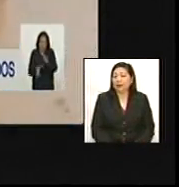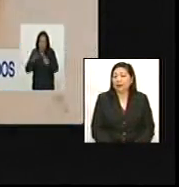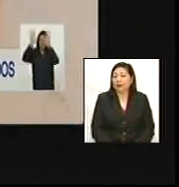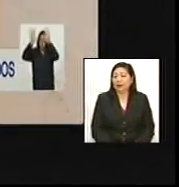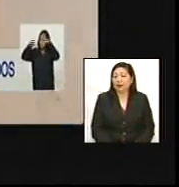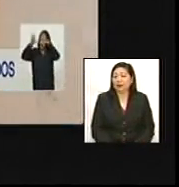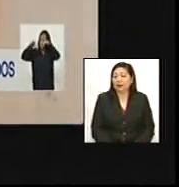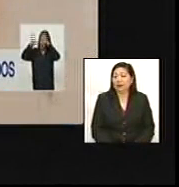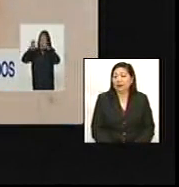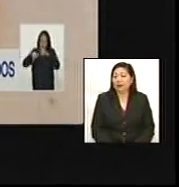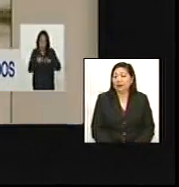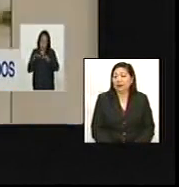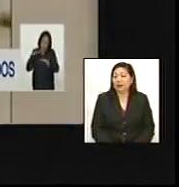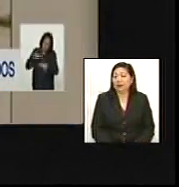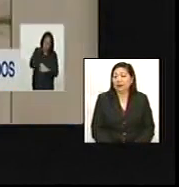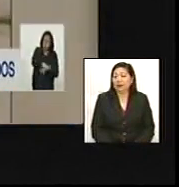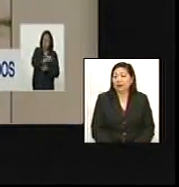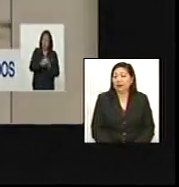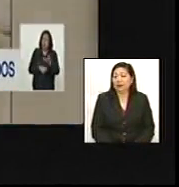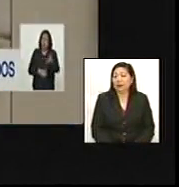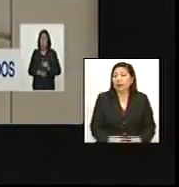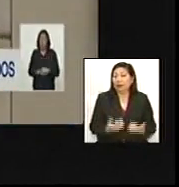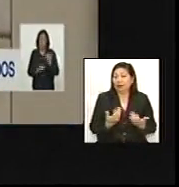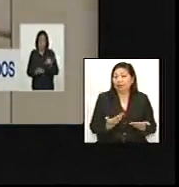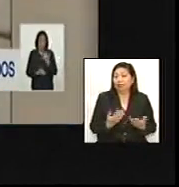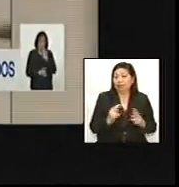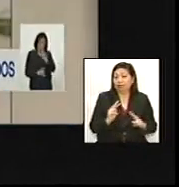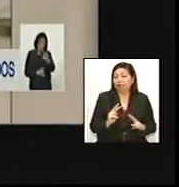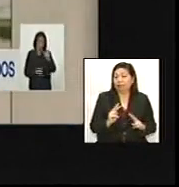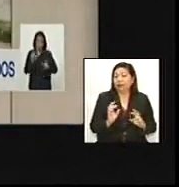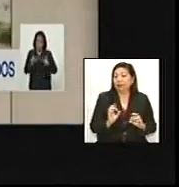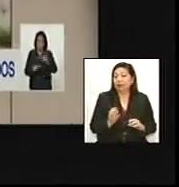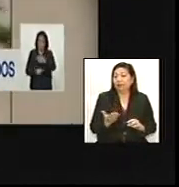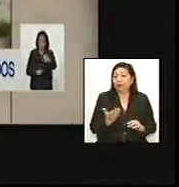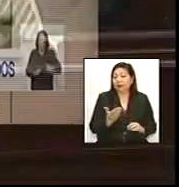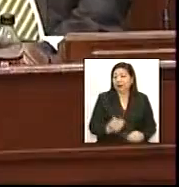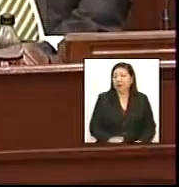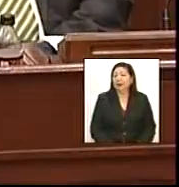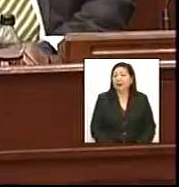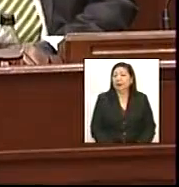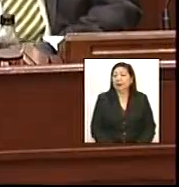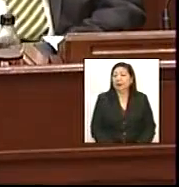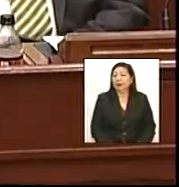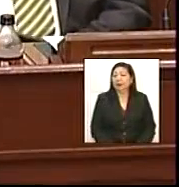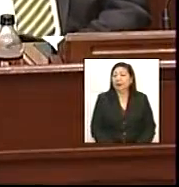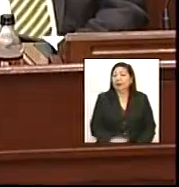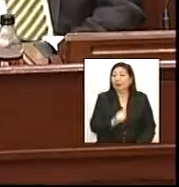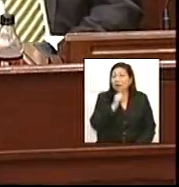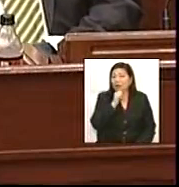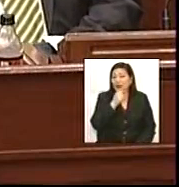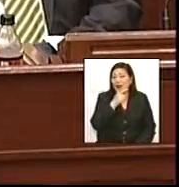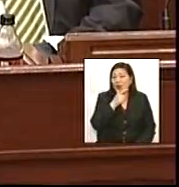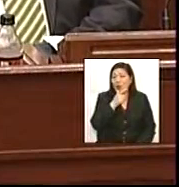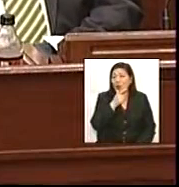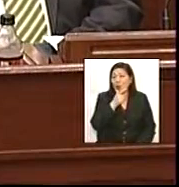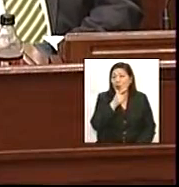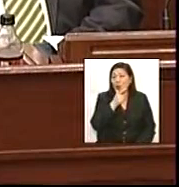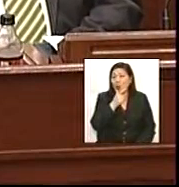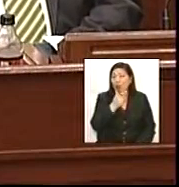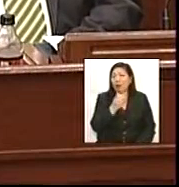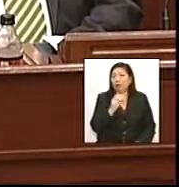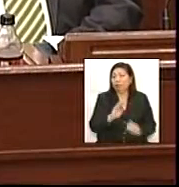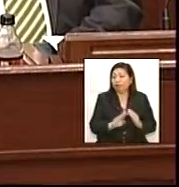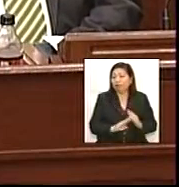Señor presidente, esta realidad lo vemos y quisiera pedirle, presidente, por falta de agua, por falta de buen